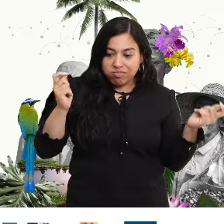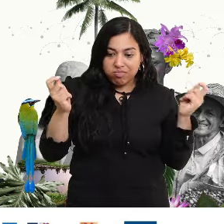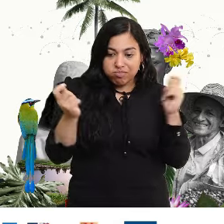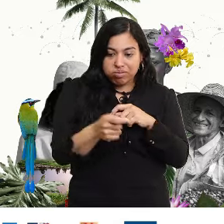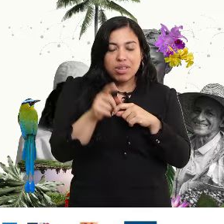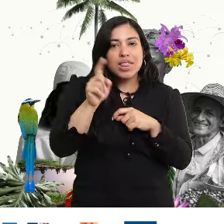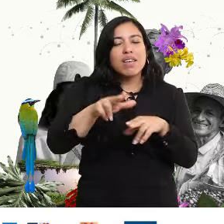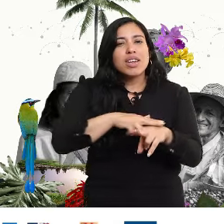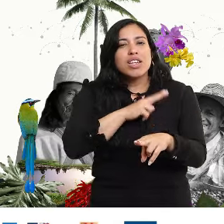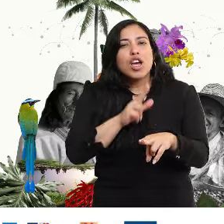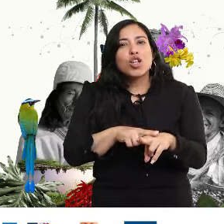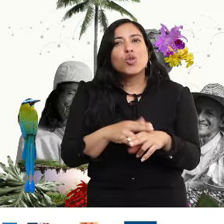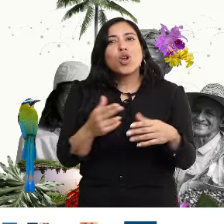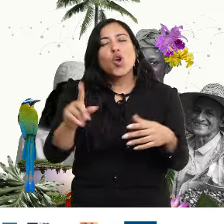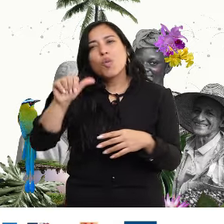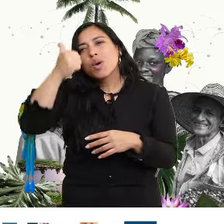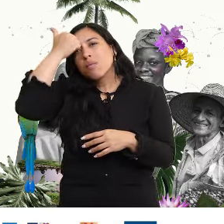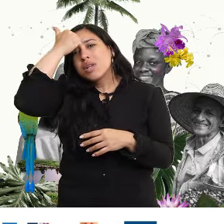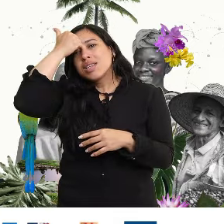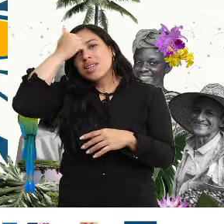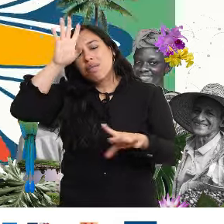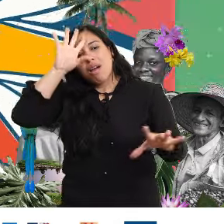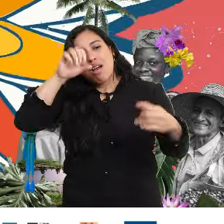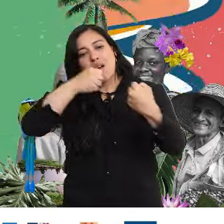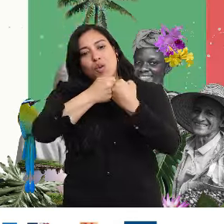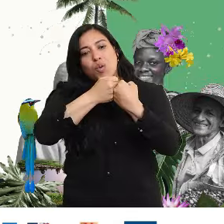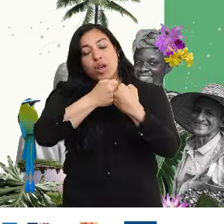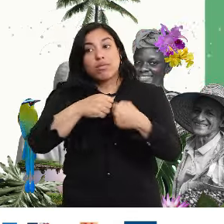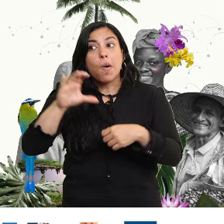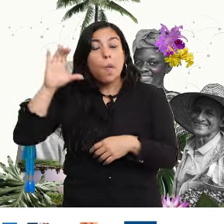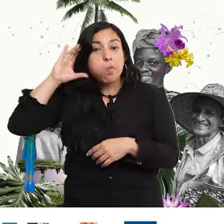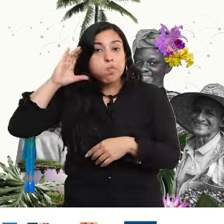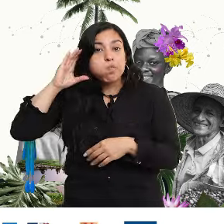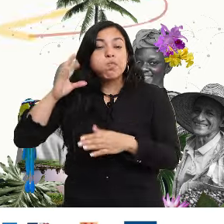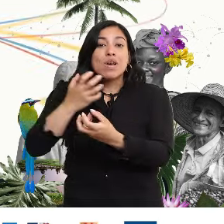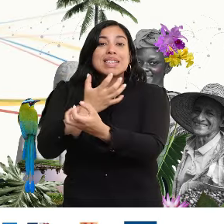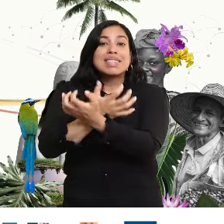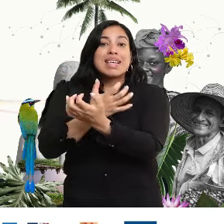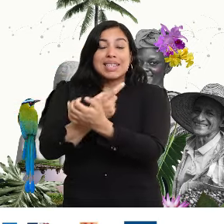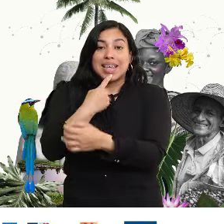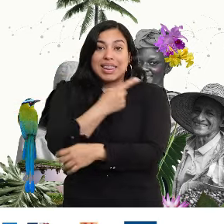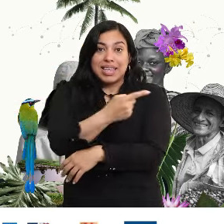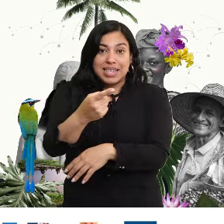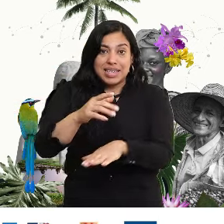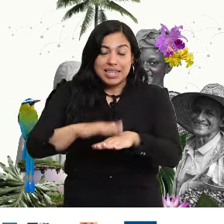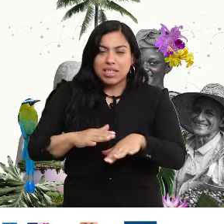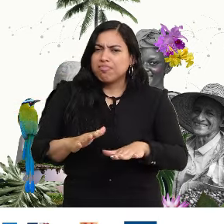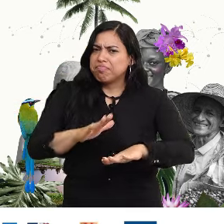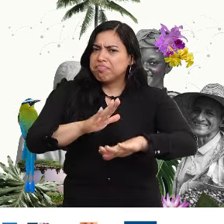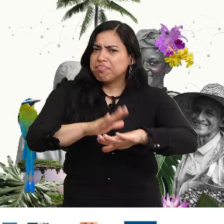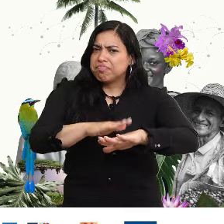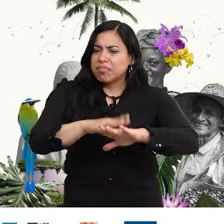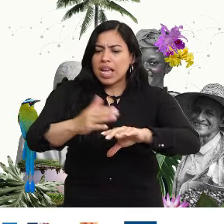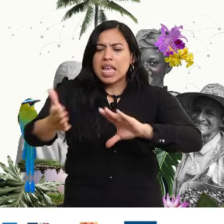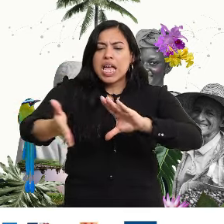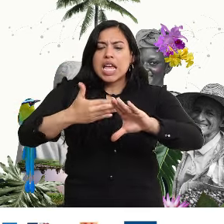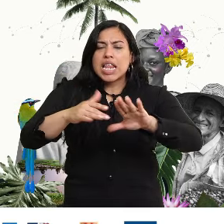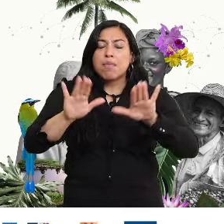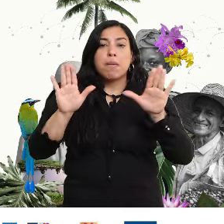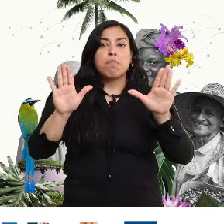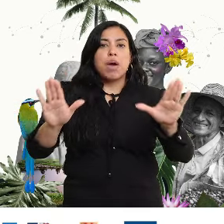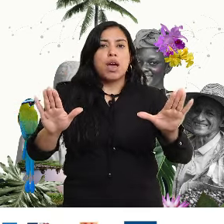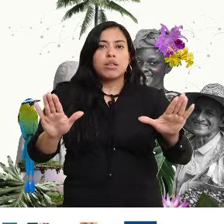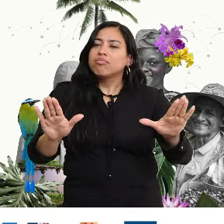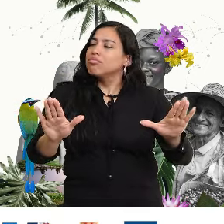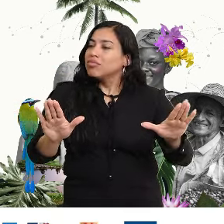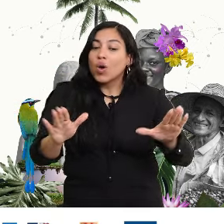la naturaleza como su principal aliado, y la ciencia ya nos dice: no es posible estabilizar el clima si no